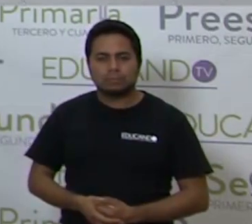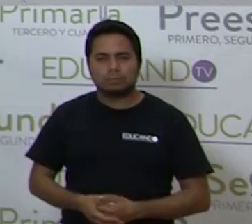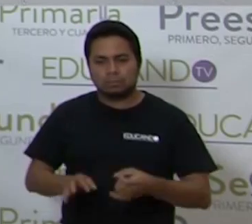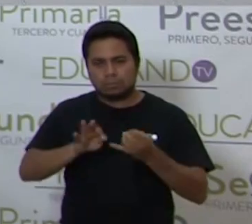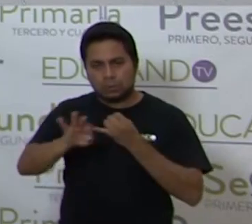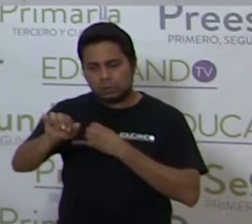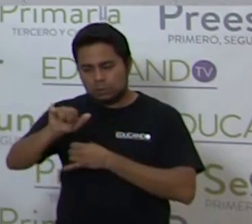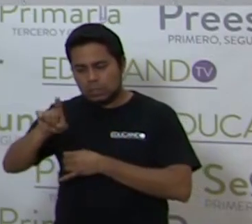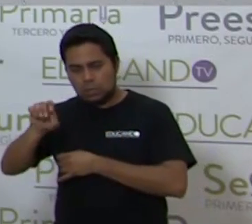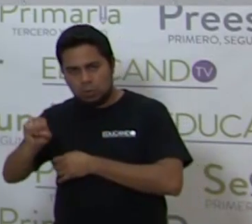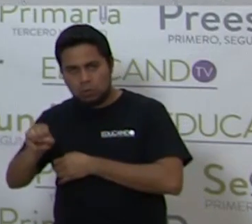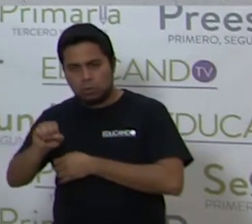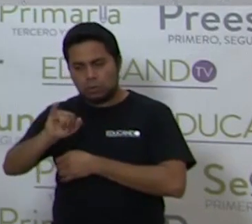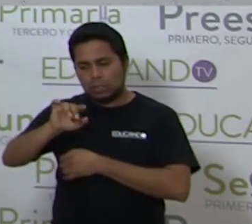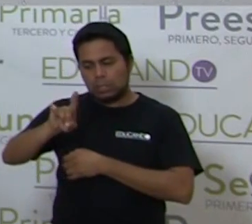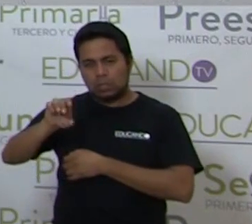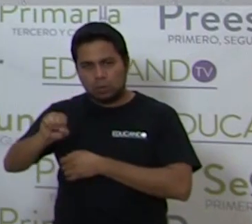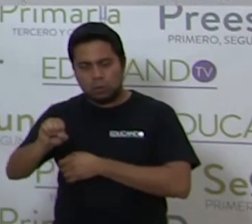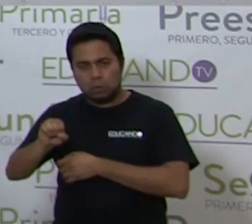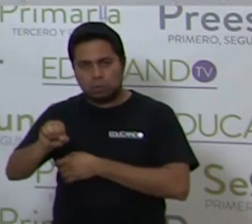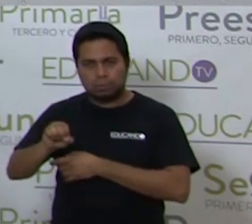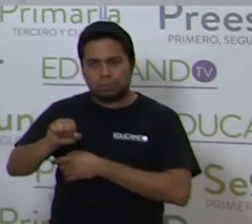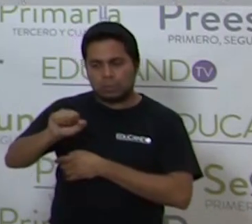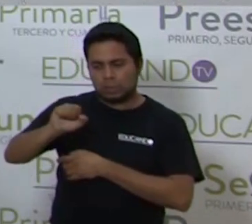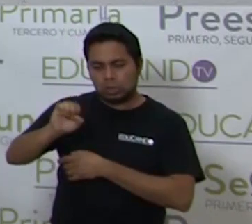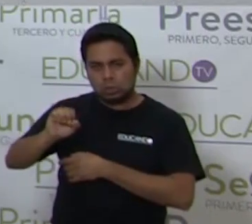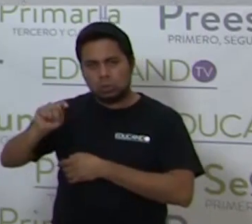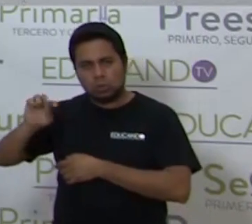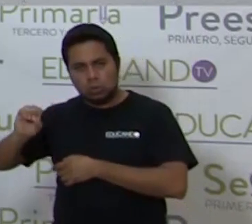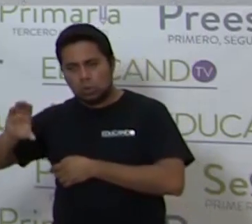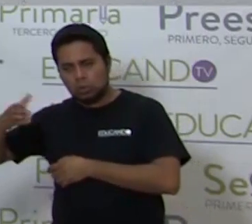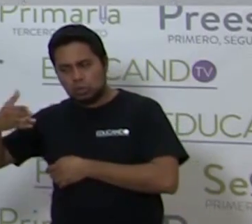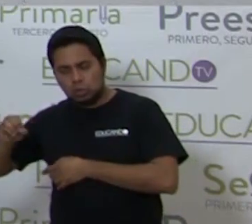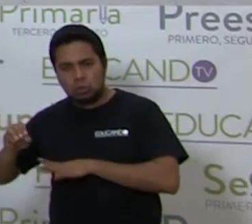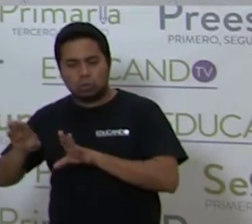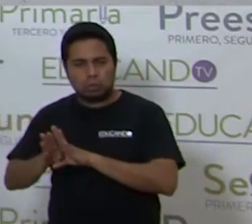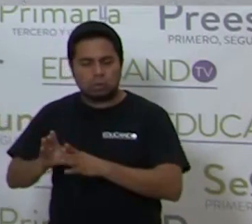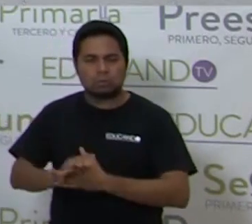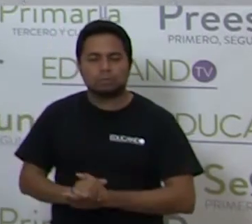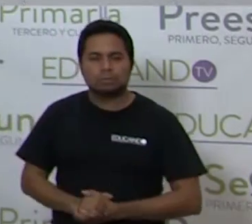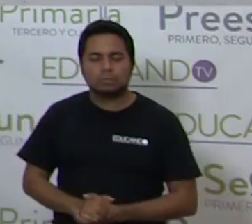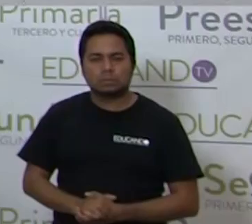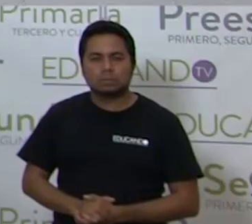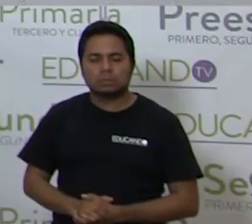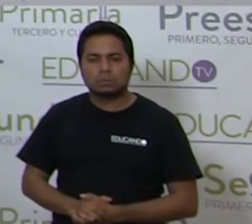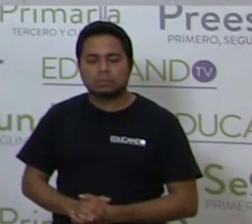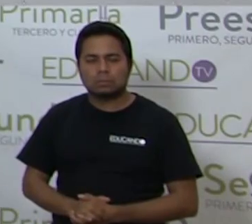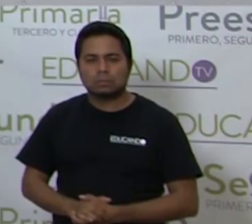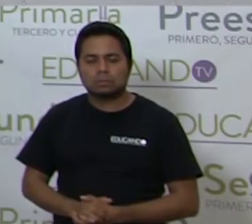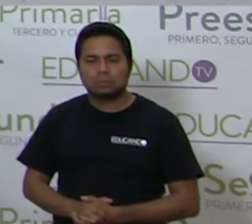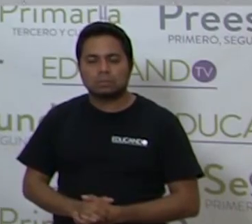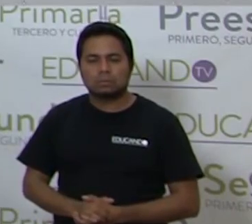Termina en ado, en ido, en so, to y cho. ¿Cómo sería?